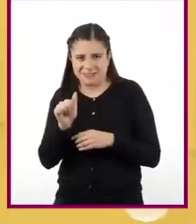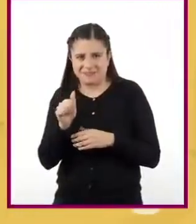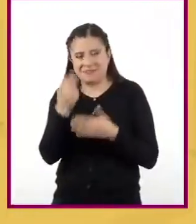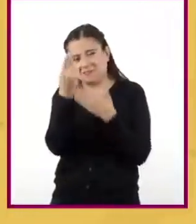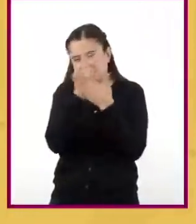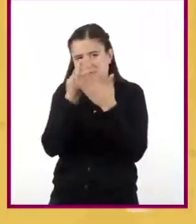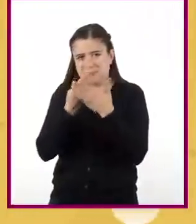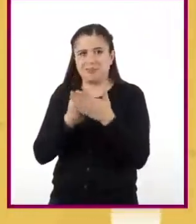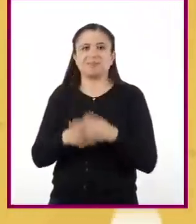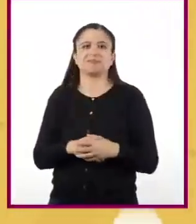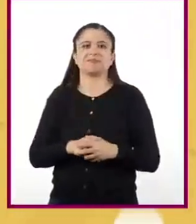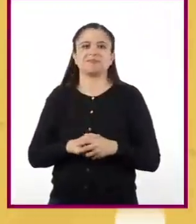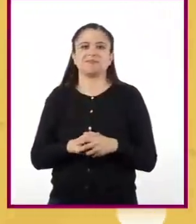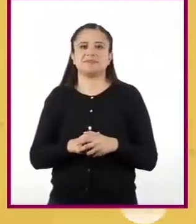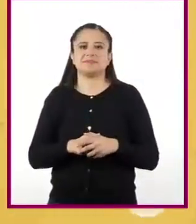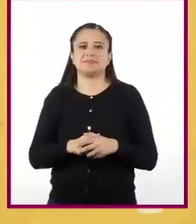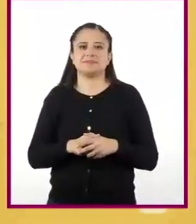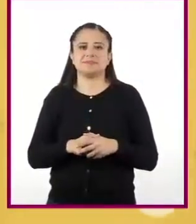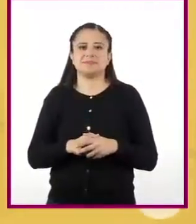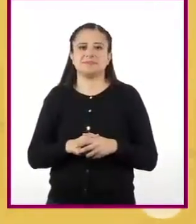frecuencia.